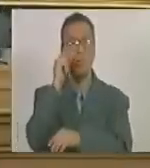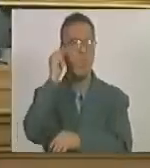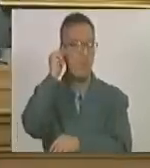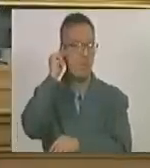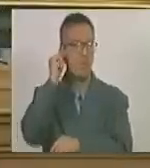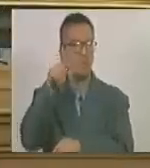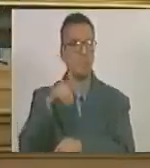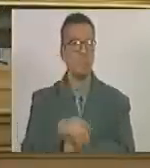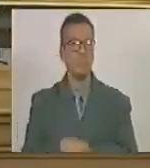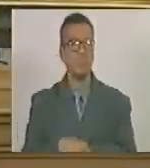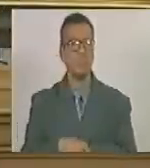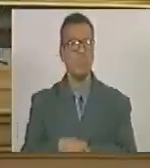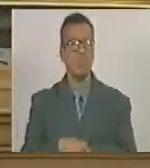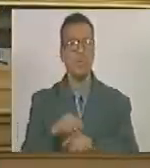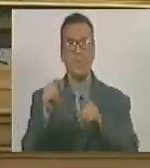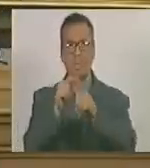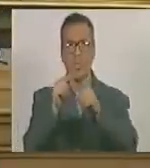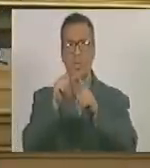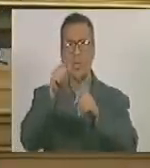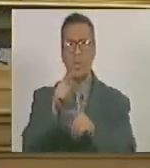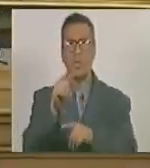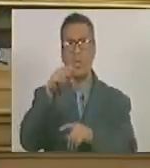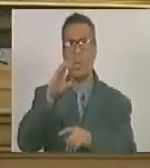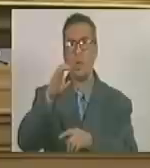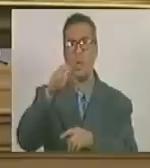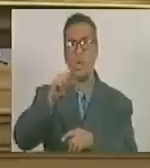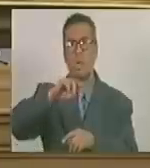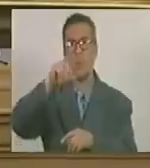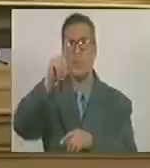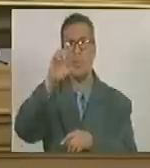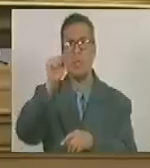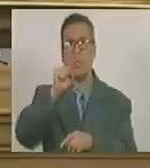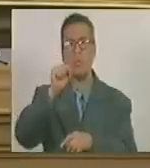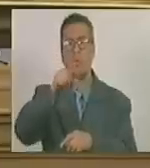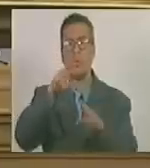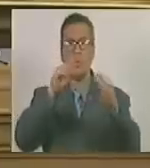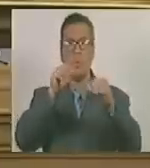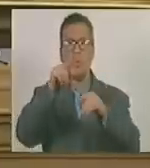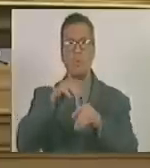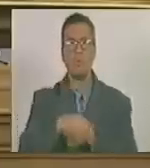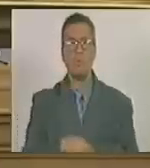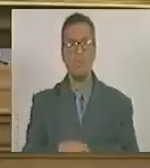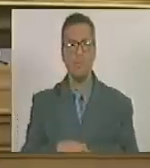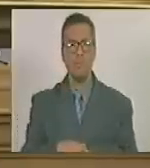diputados. Dejo en el derecho de palabra al diputado Carlos Tobar.